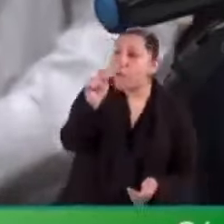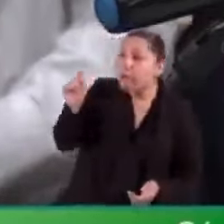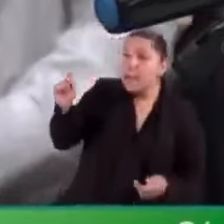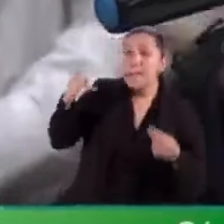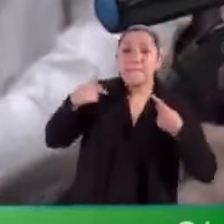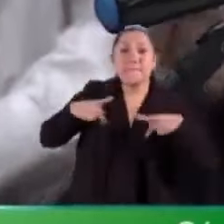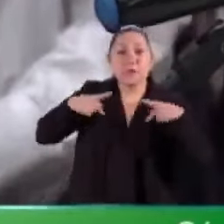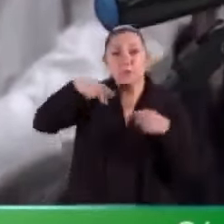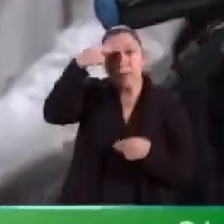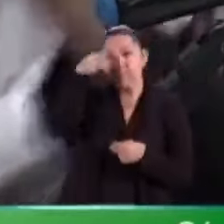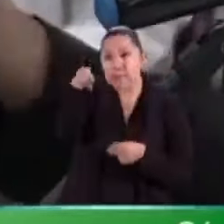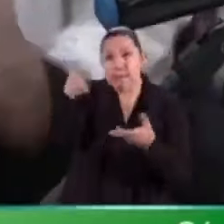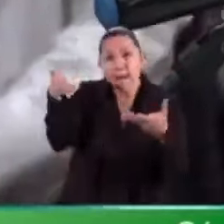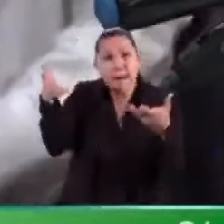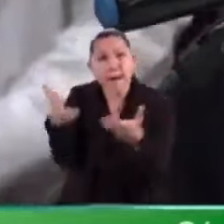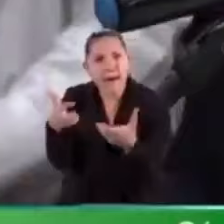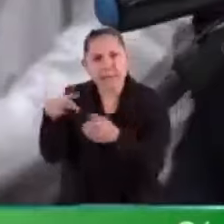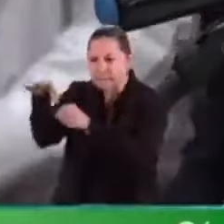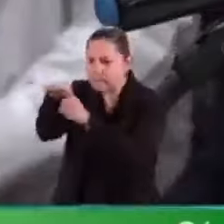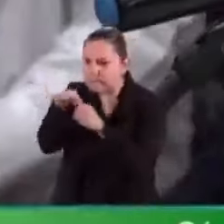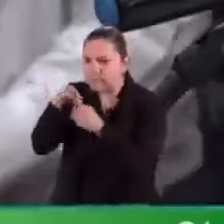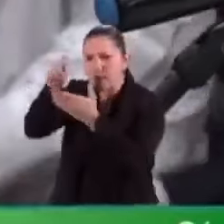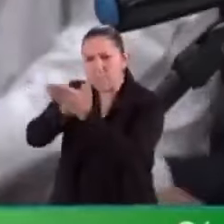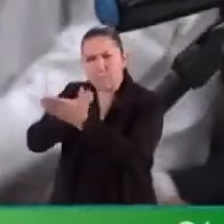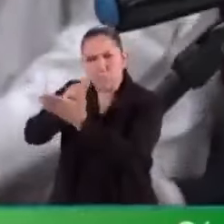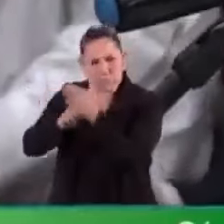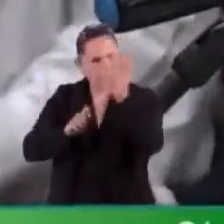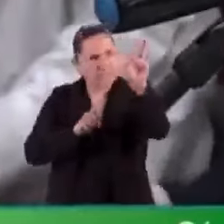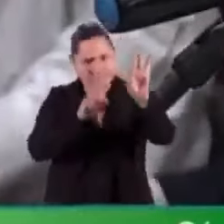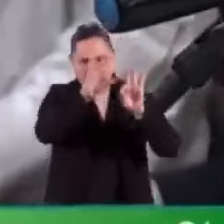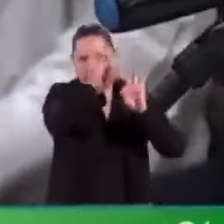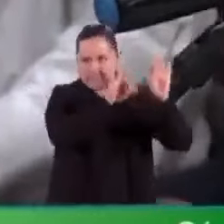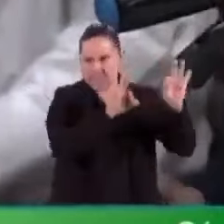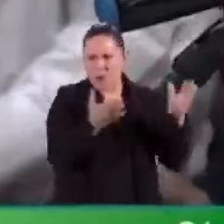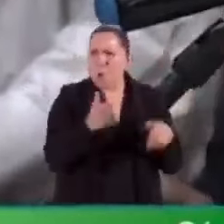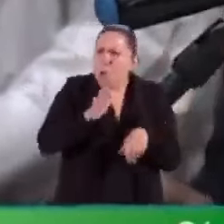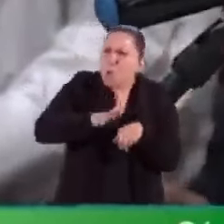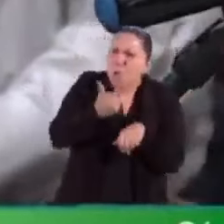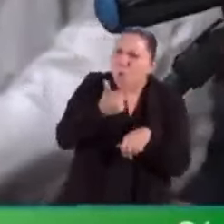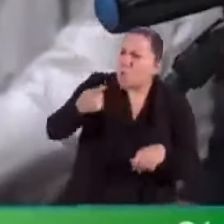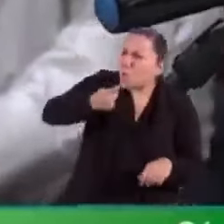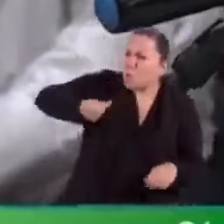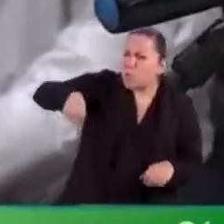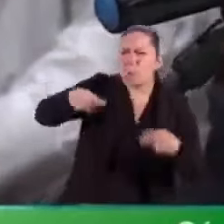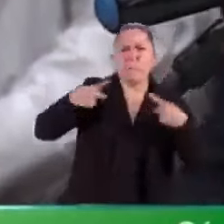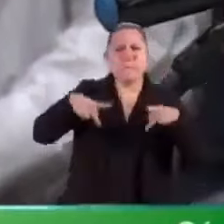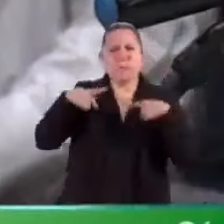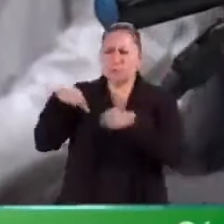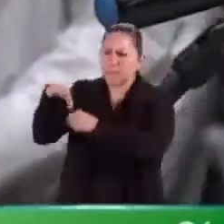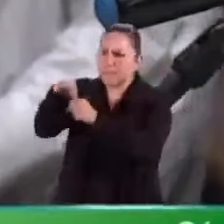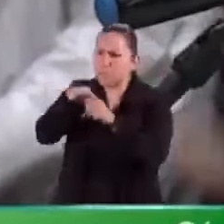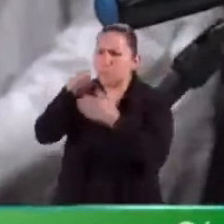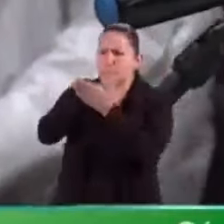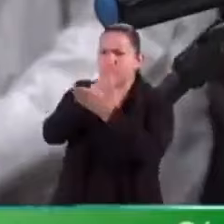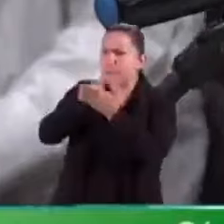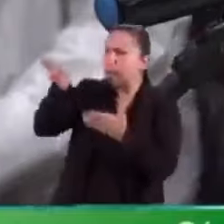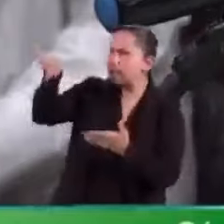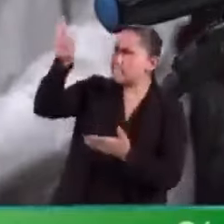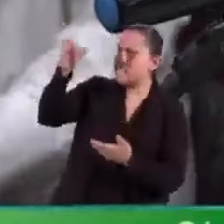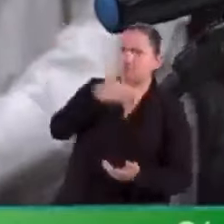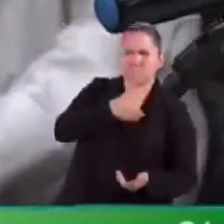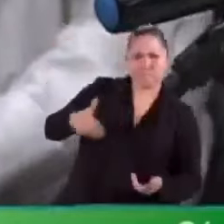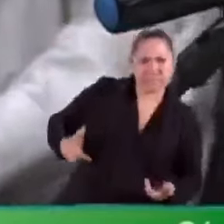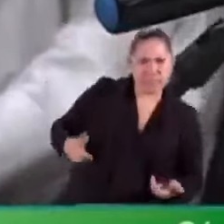podemos elegir al Poder Ejecutivo, por qué si podemos elegir al Poder Legislativo, no